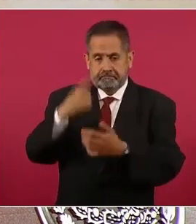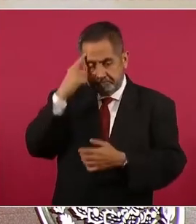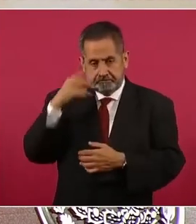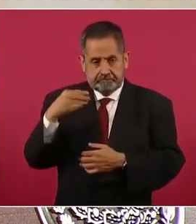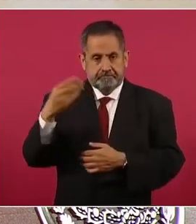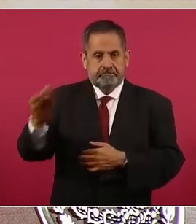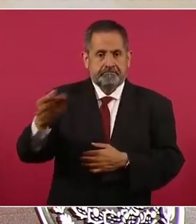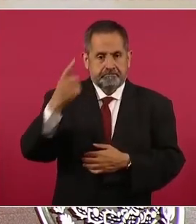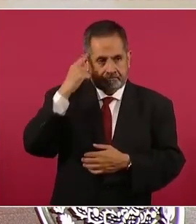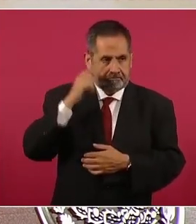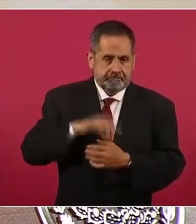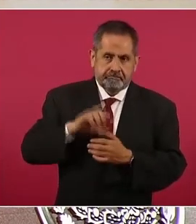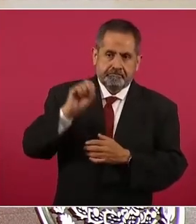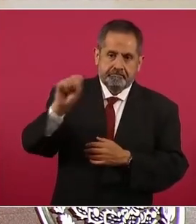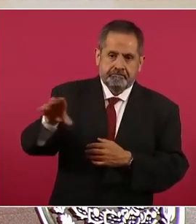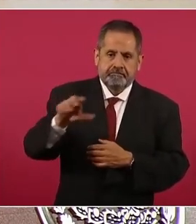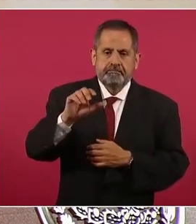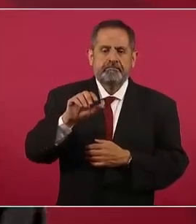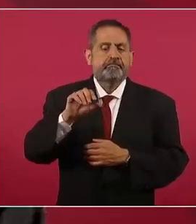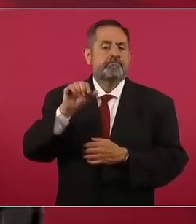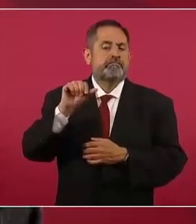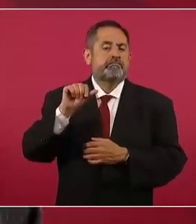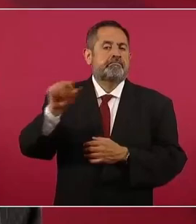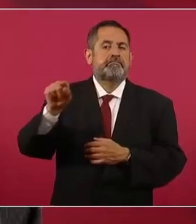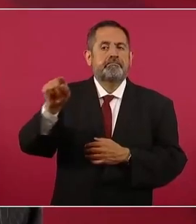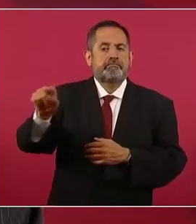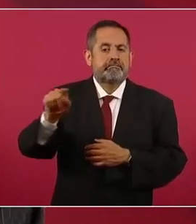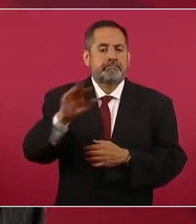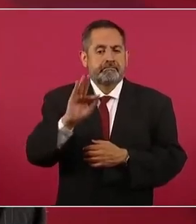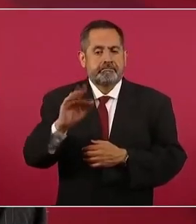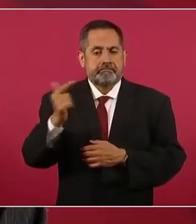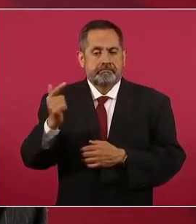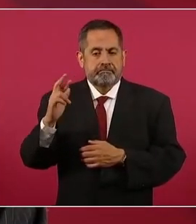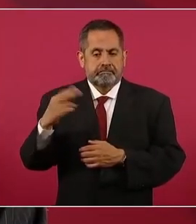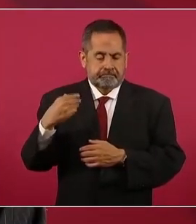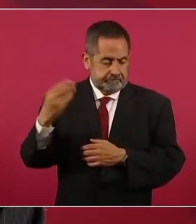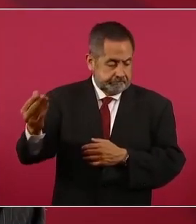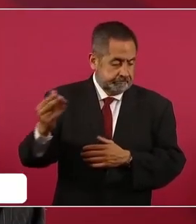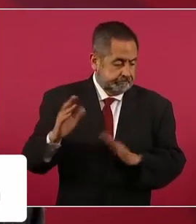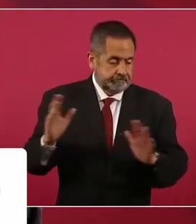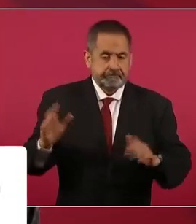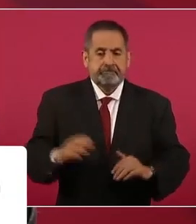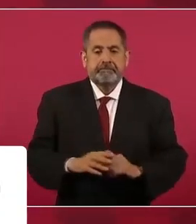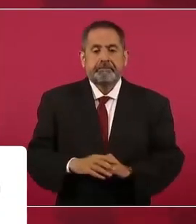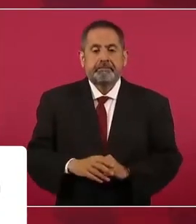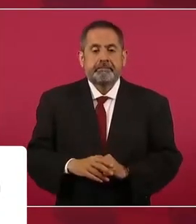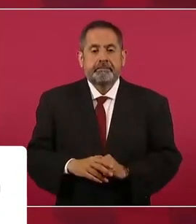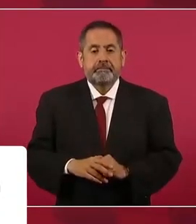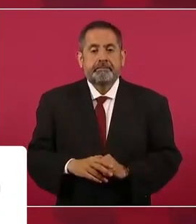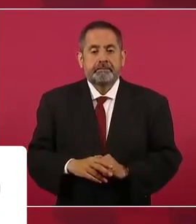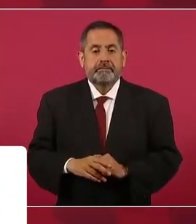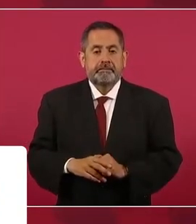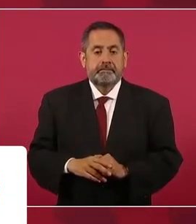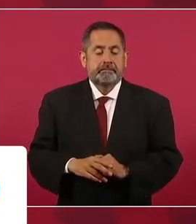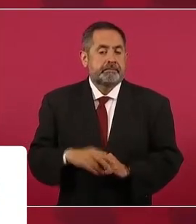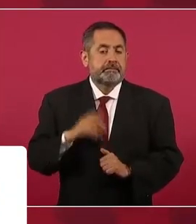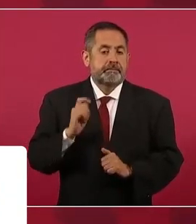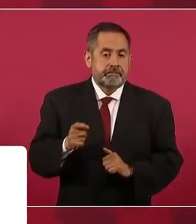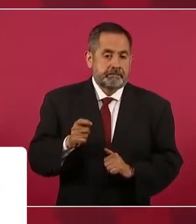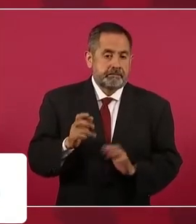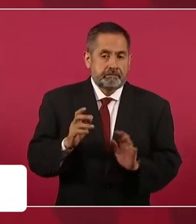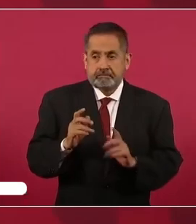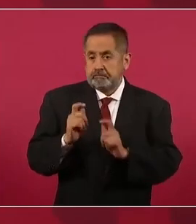se envía a la Fiscalía, que es